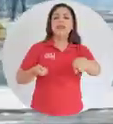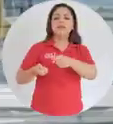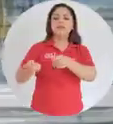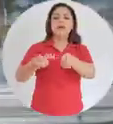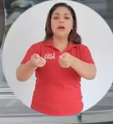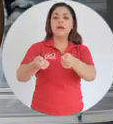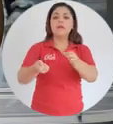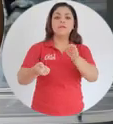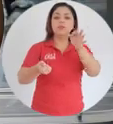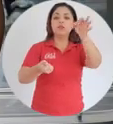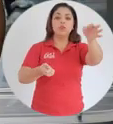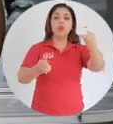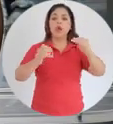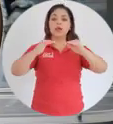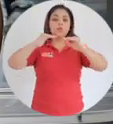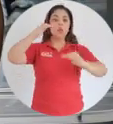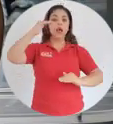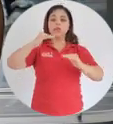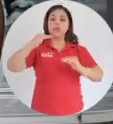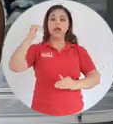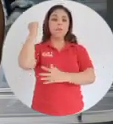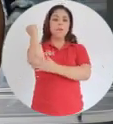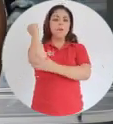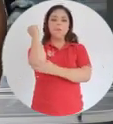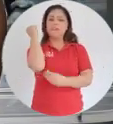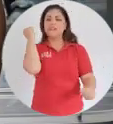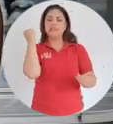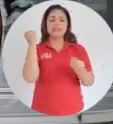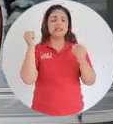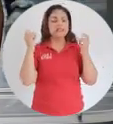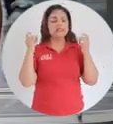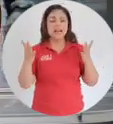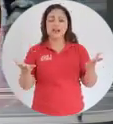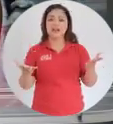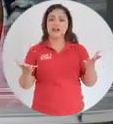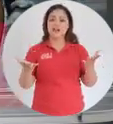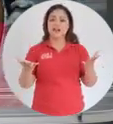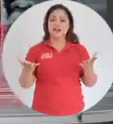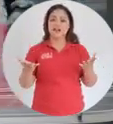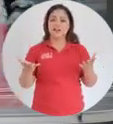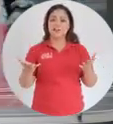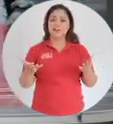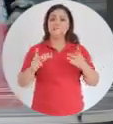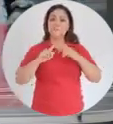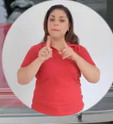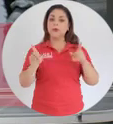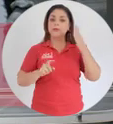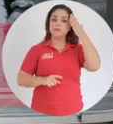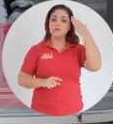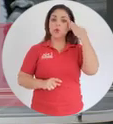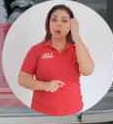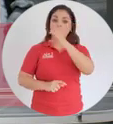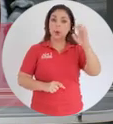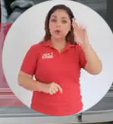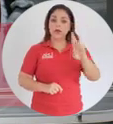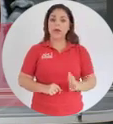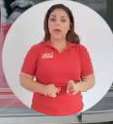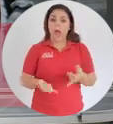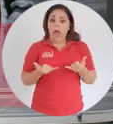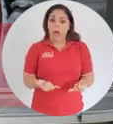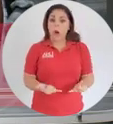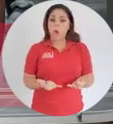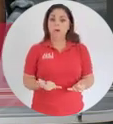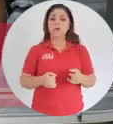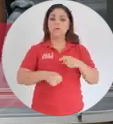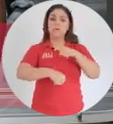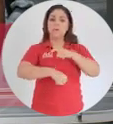gobernar y en unas condiciones de desigualdad y pobreza absurdas, ¿verdad? Porque si bien en Costa Rica en este momento